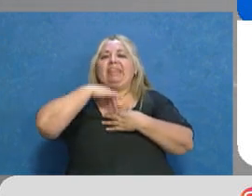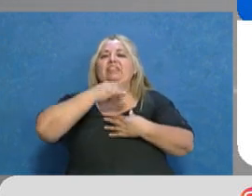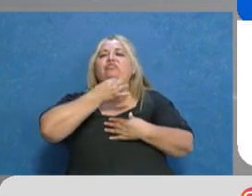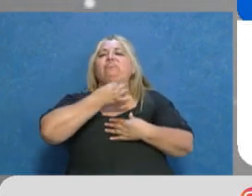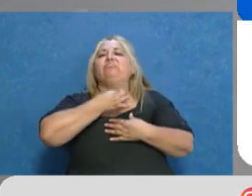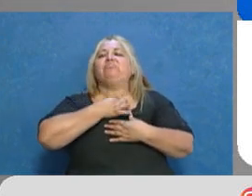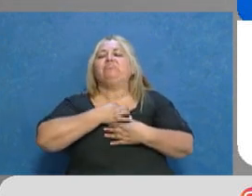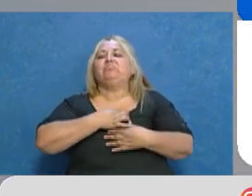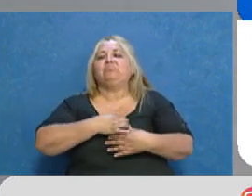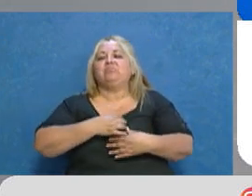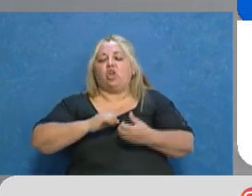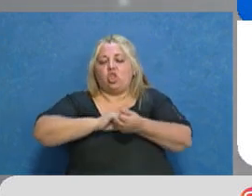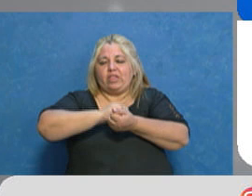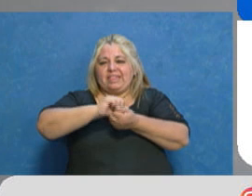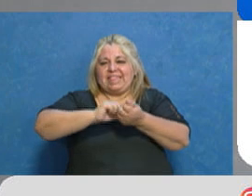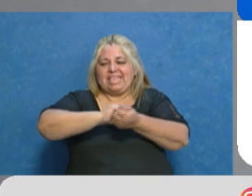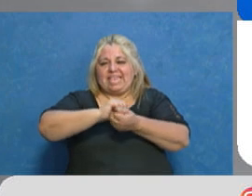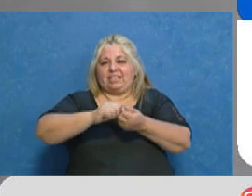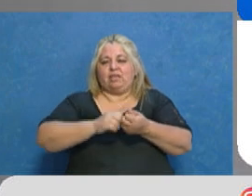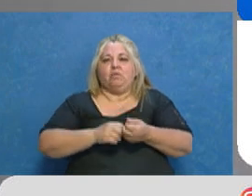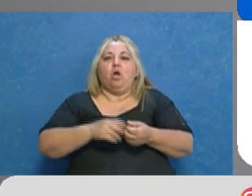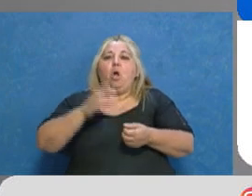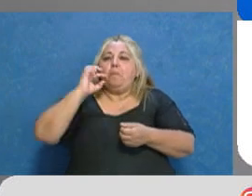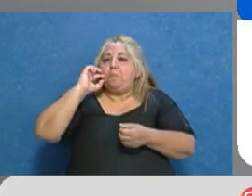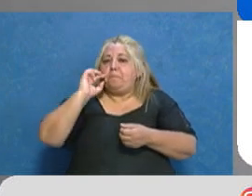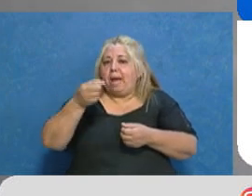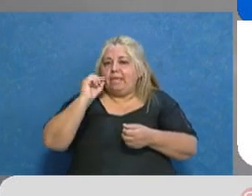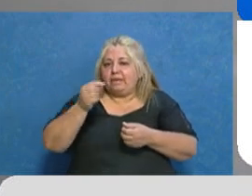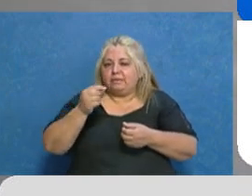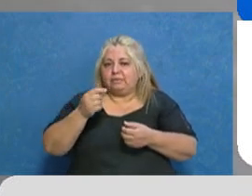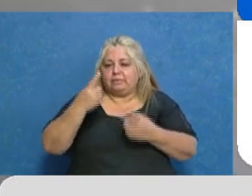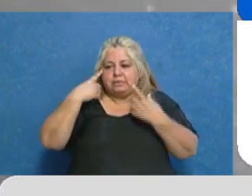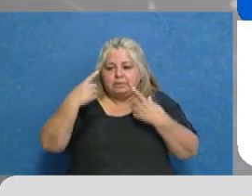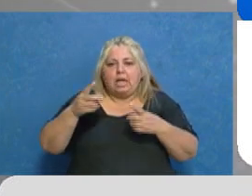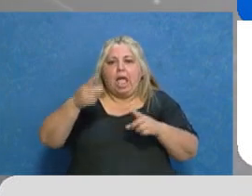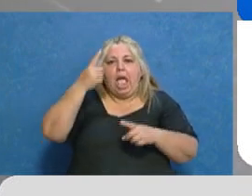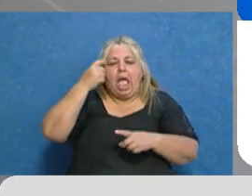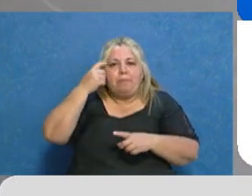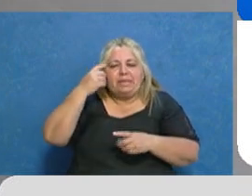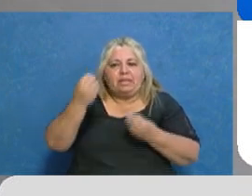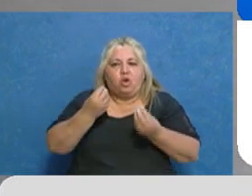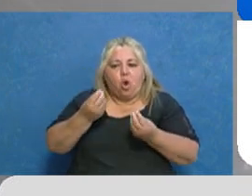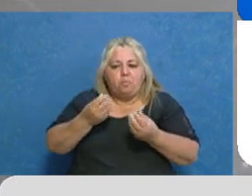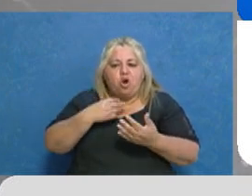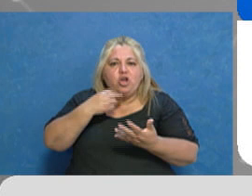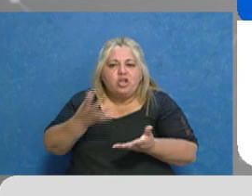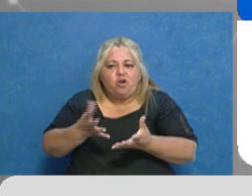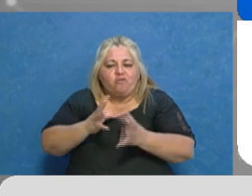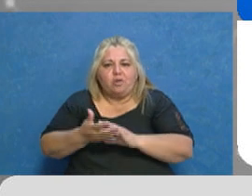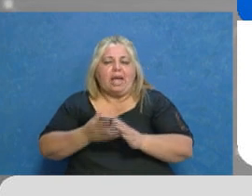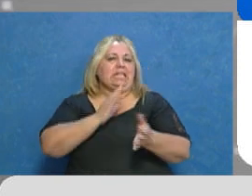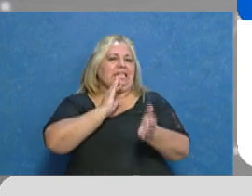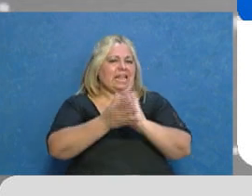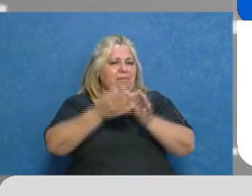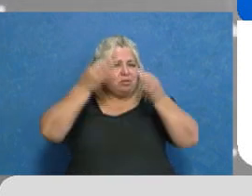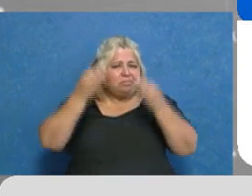enfermedades tienen que los padres entrenarse para manejar muy bien a sus hijos. No hay un tratamiento específico, pero sí